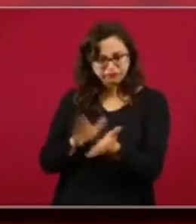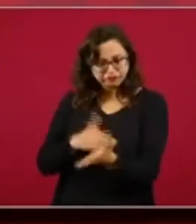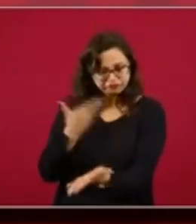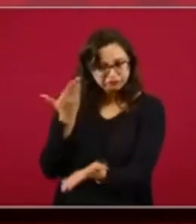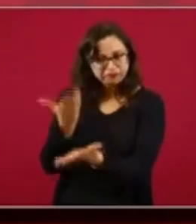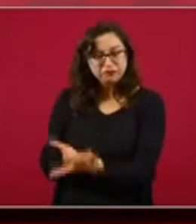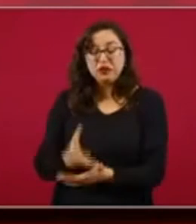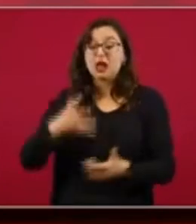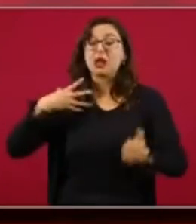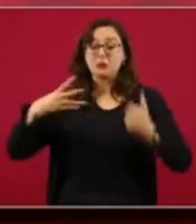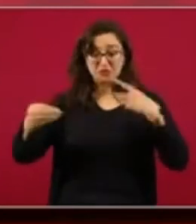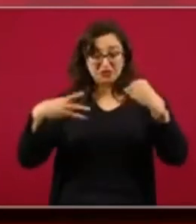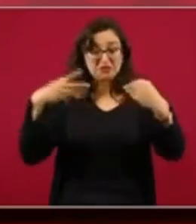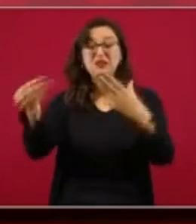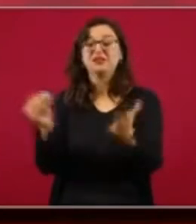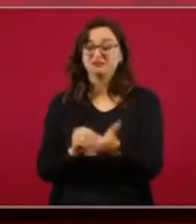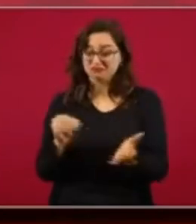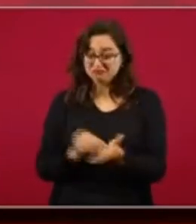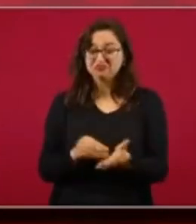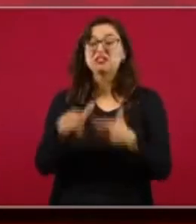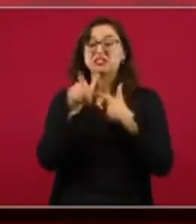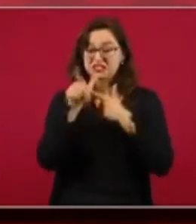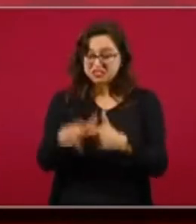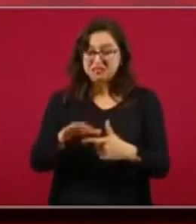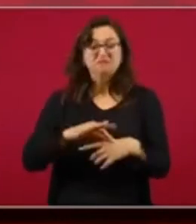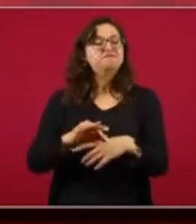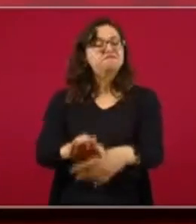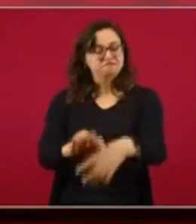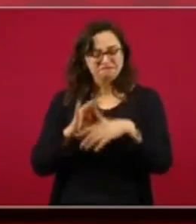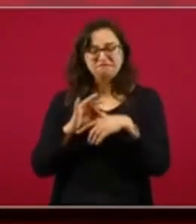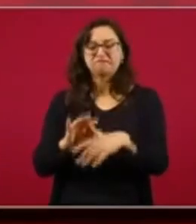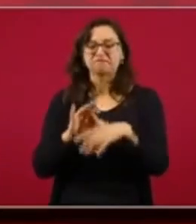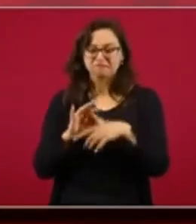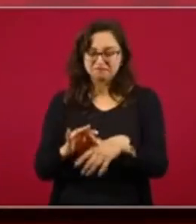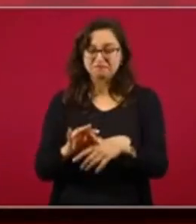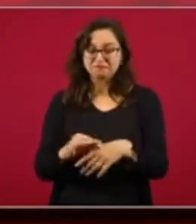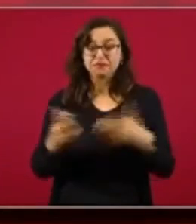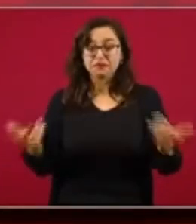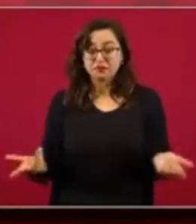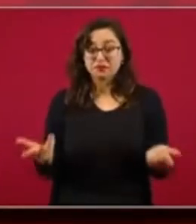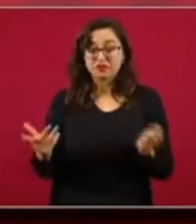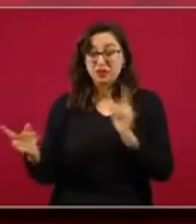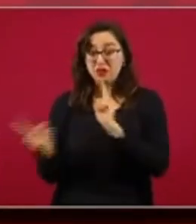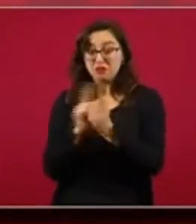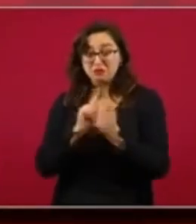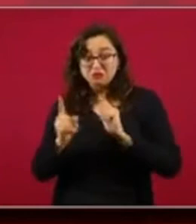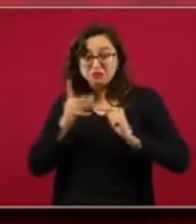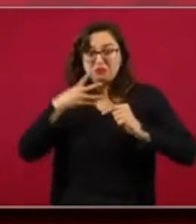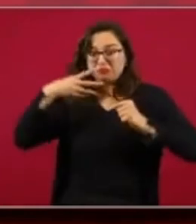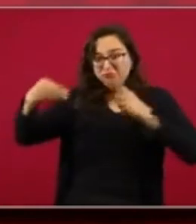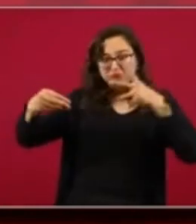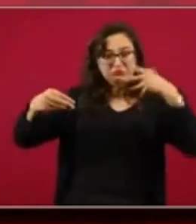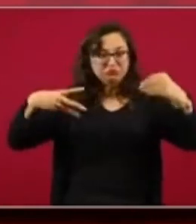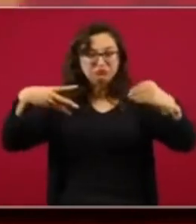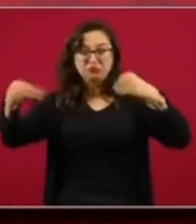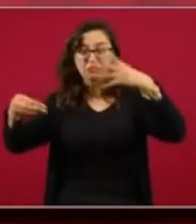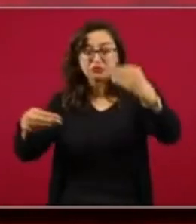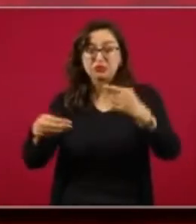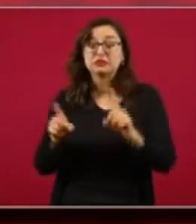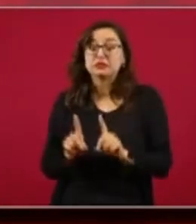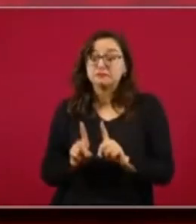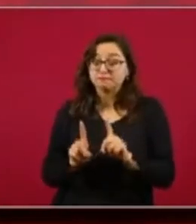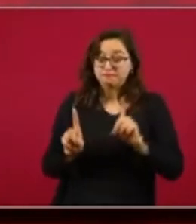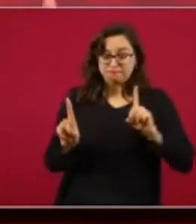documentada. La epidemia no se ha acabado, la epidemia es real, la epidemia depende de la transmisión respiratoria. Entonces, si mantenemos